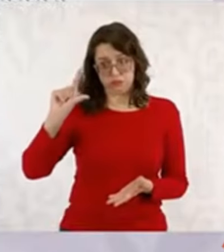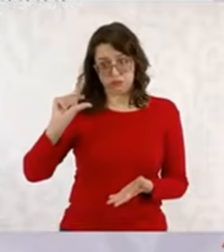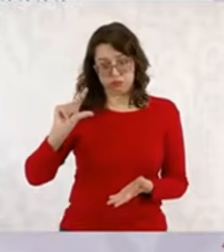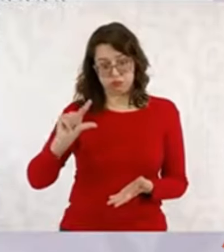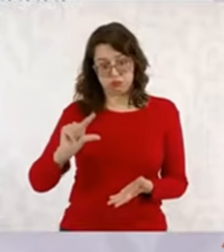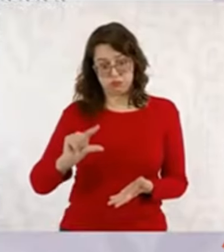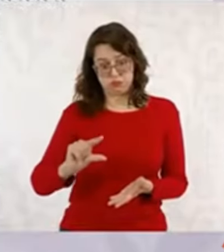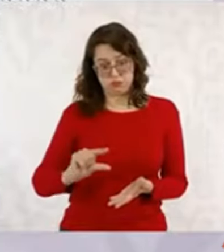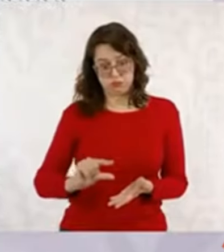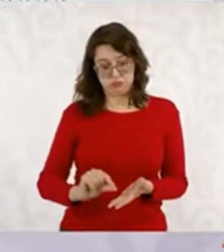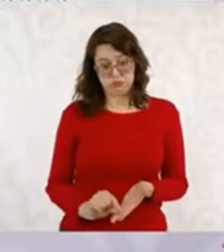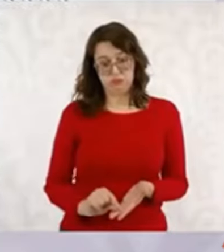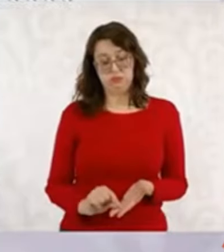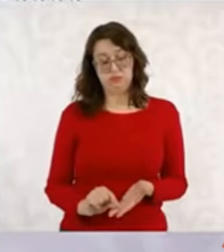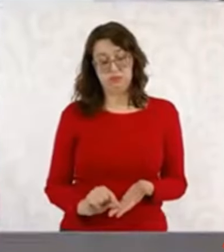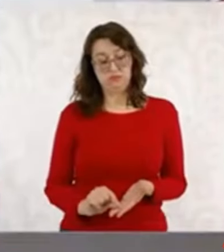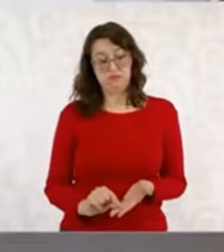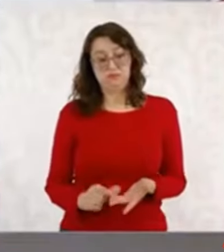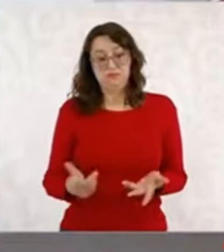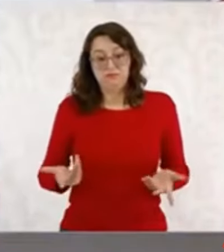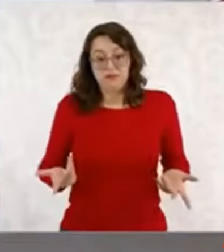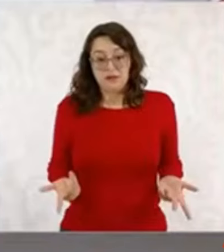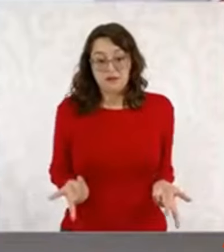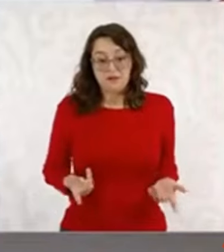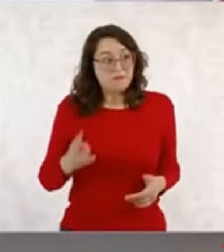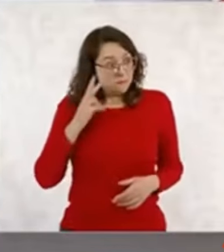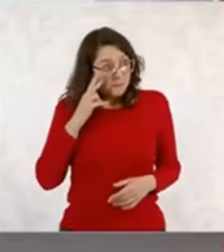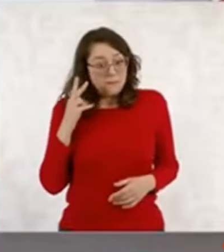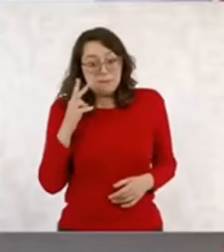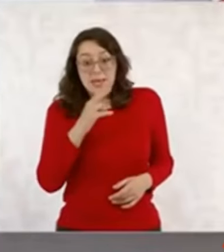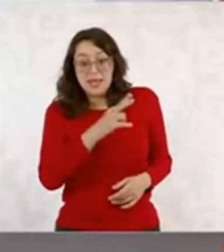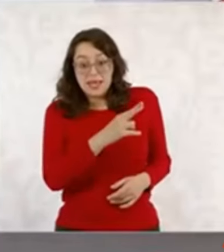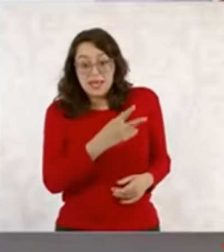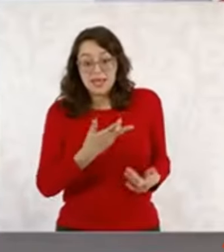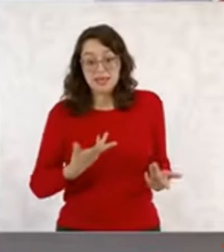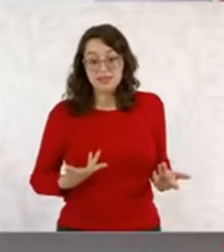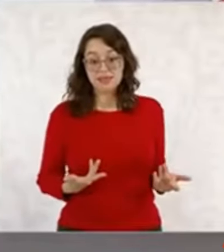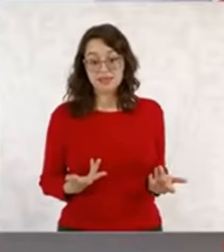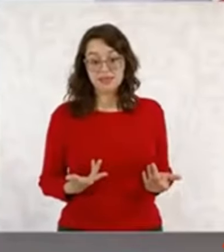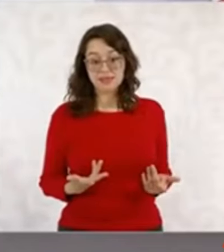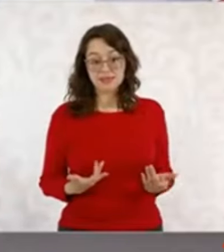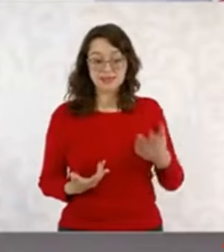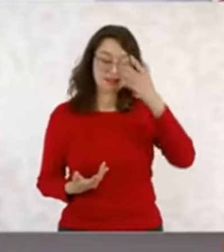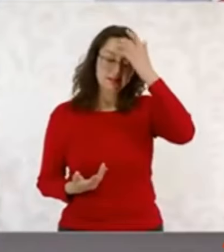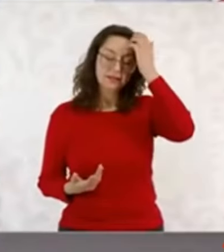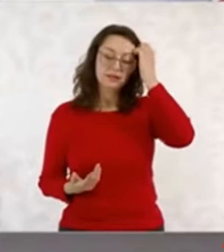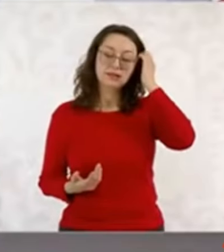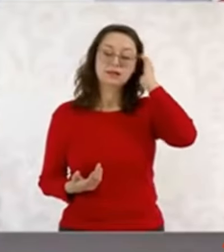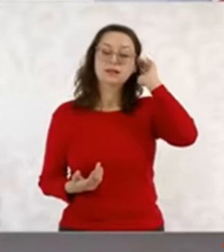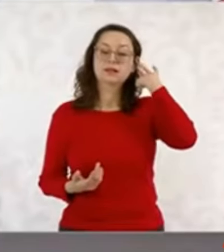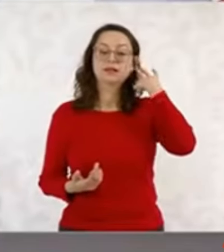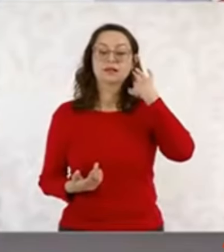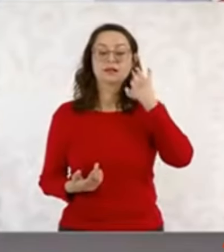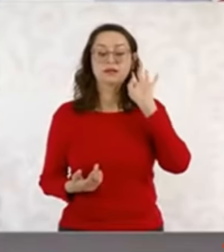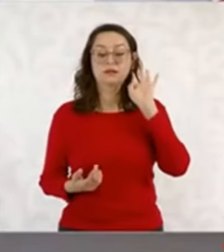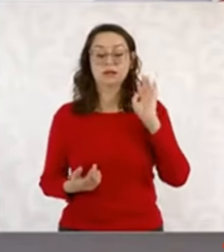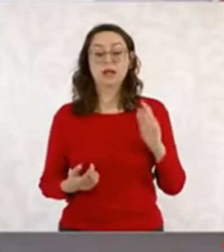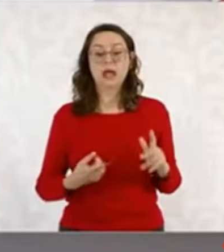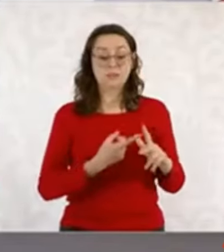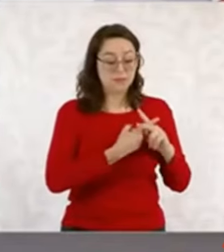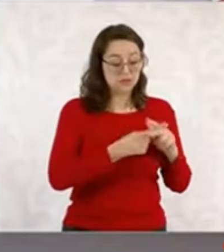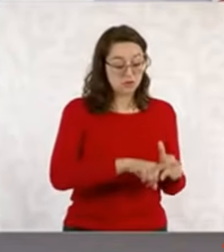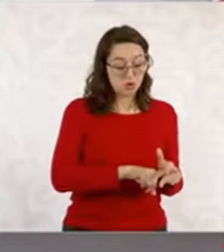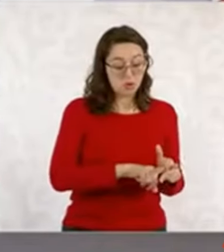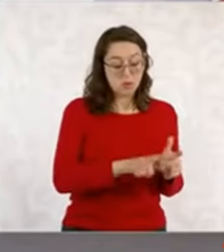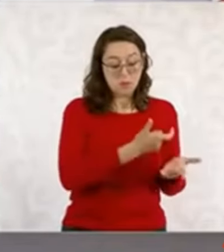Fíjense ustedes, estamos hablando de equivalente a los pesos de ahora, 120 pesos